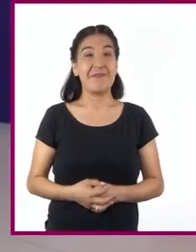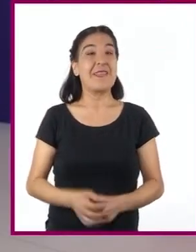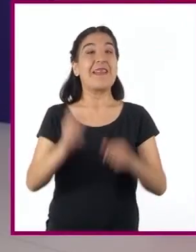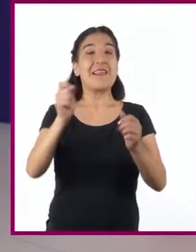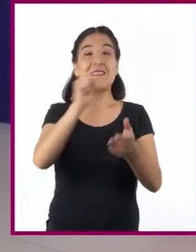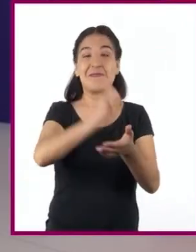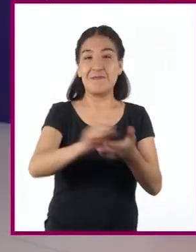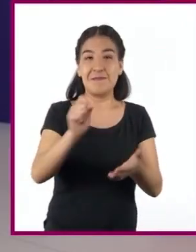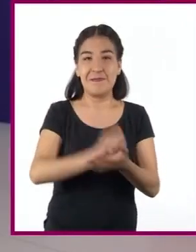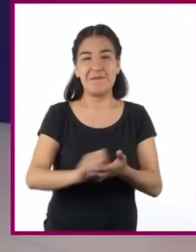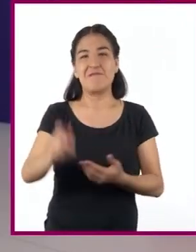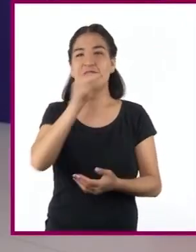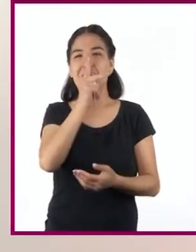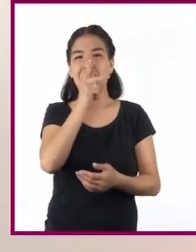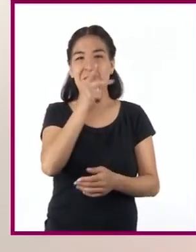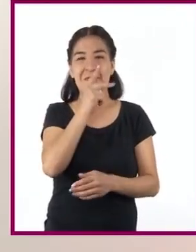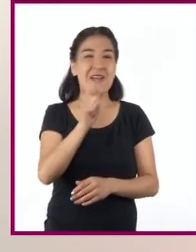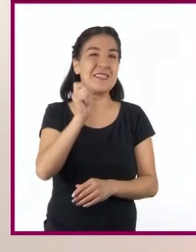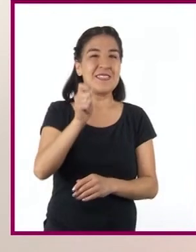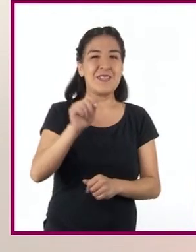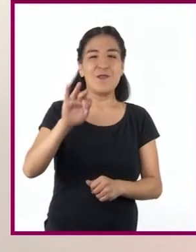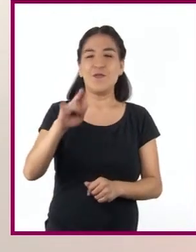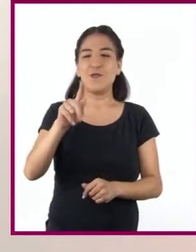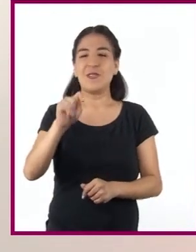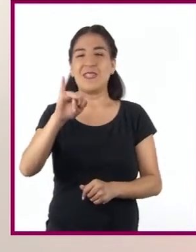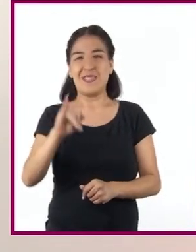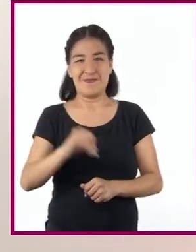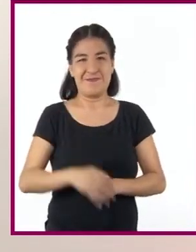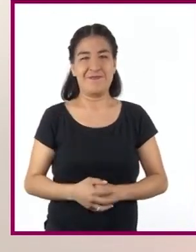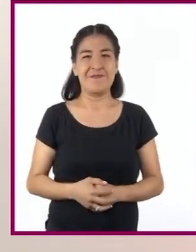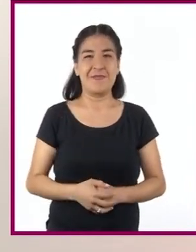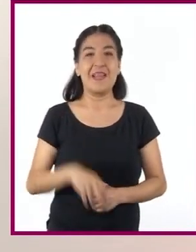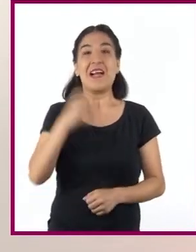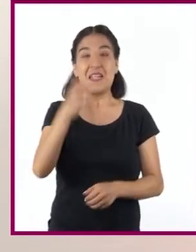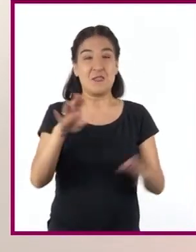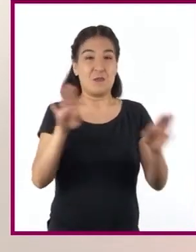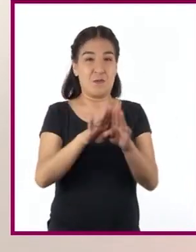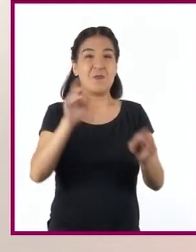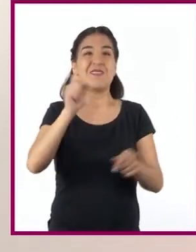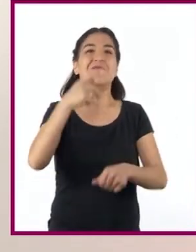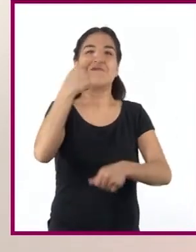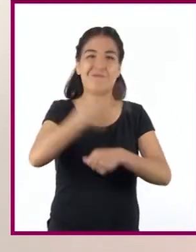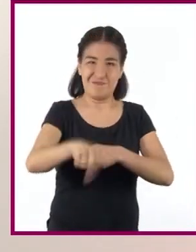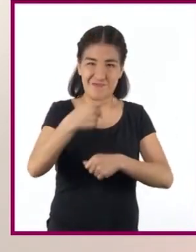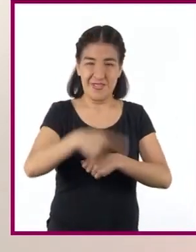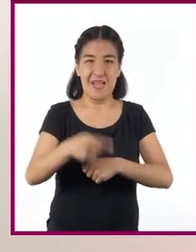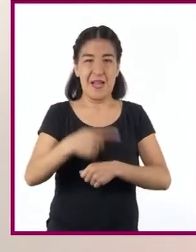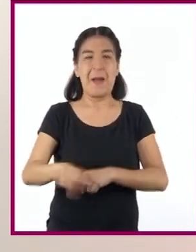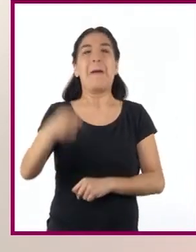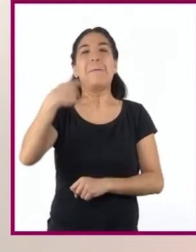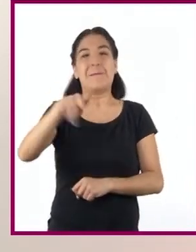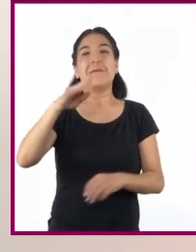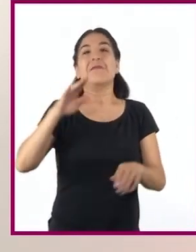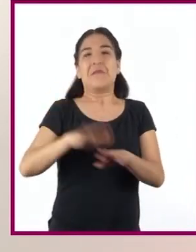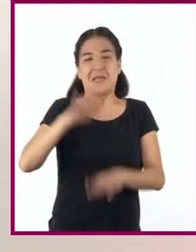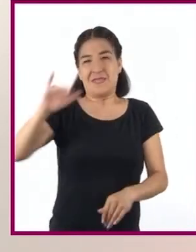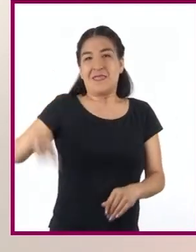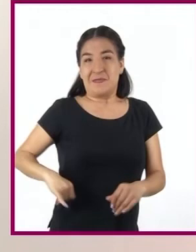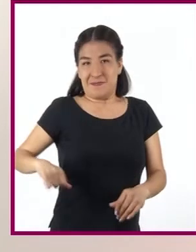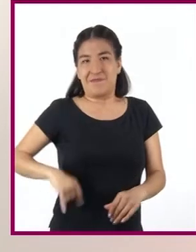Atentamente, el padre fugitivo. En efecto, este organismo es peligroso, pero muy interesante para la